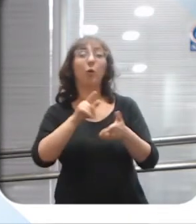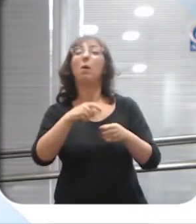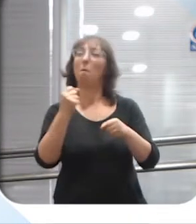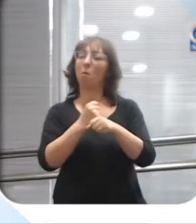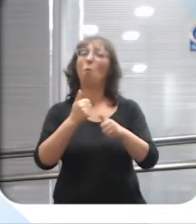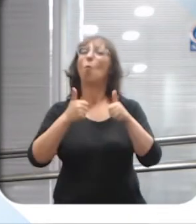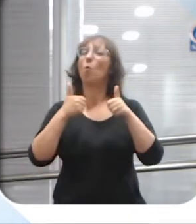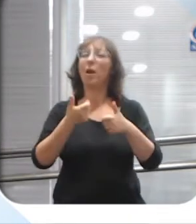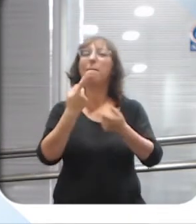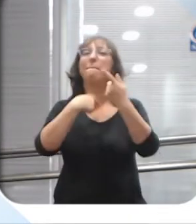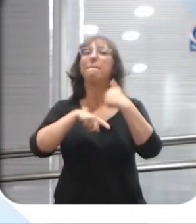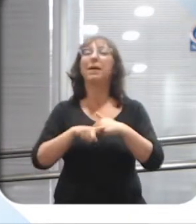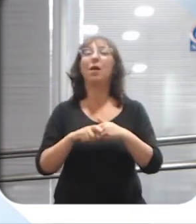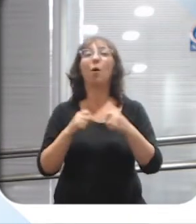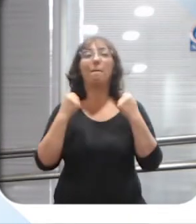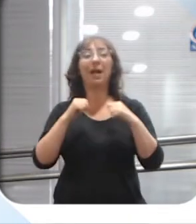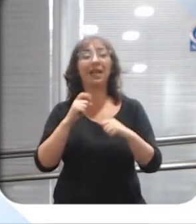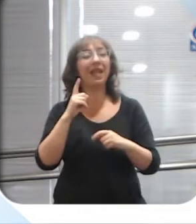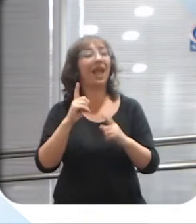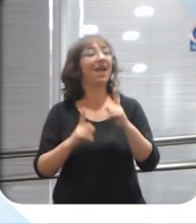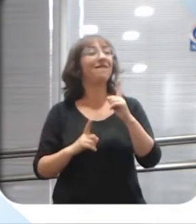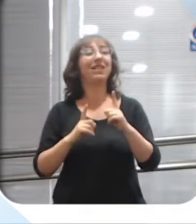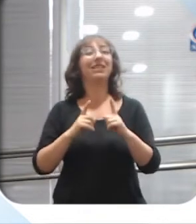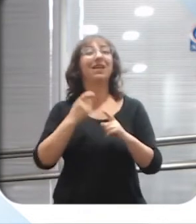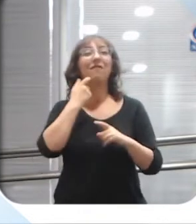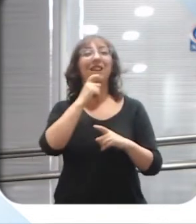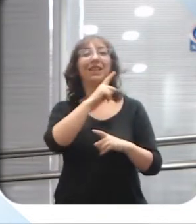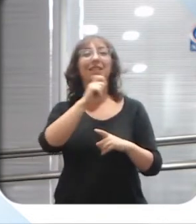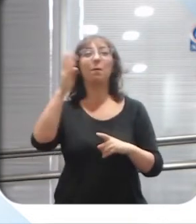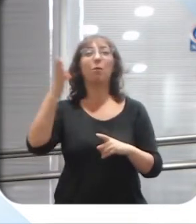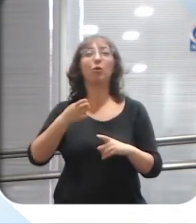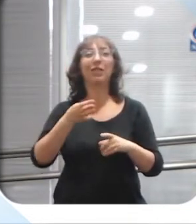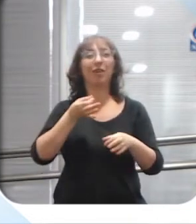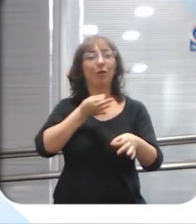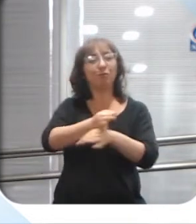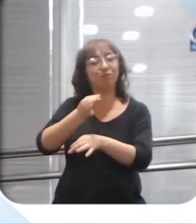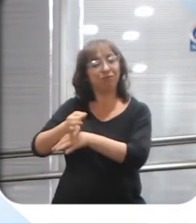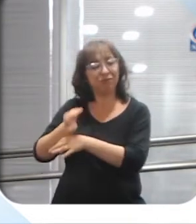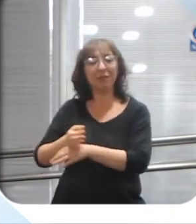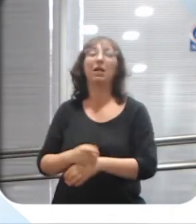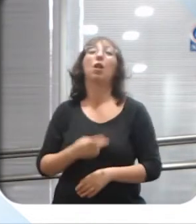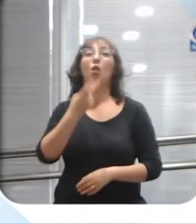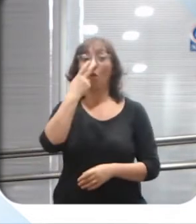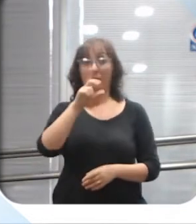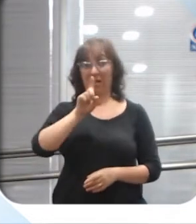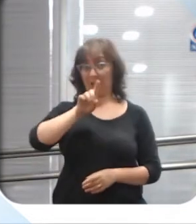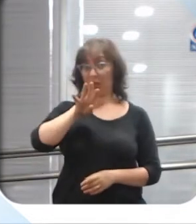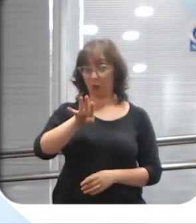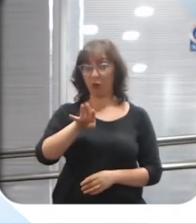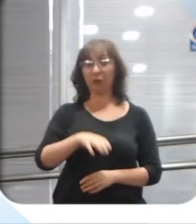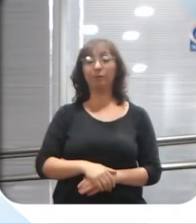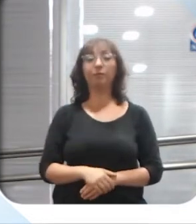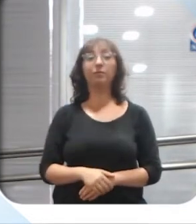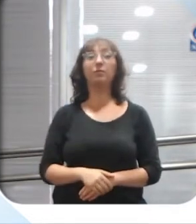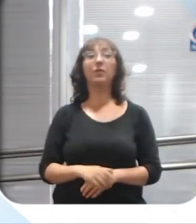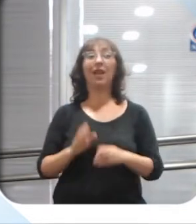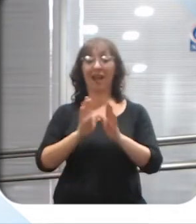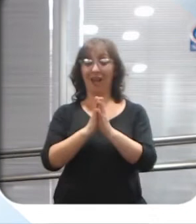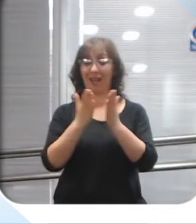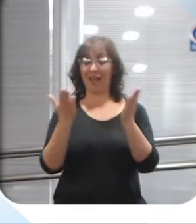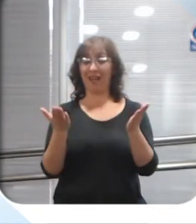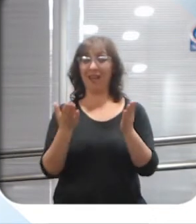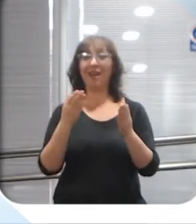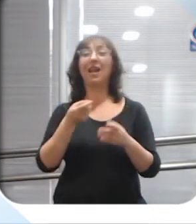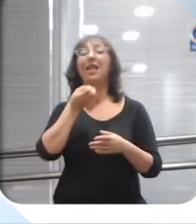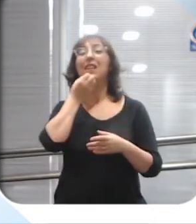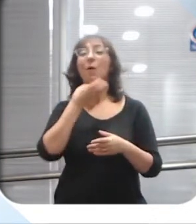bien, pero la práctica vemos que a veces cuesta un poco más. En el 2014 en Uruguay se salió el libro que se llamaba